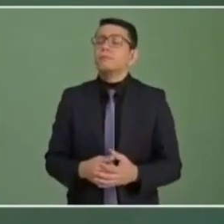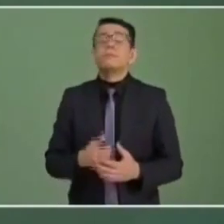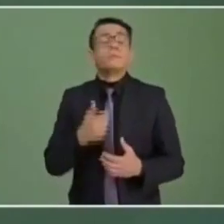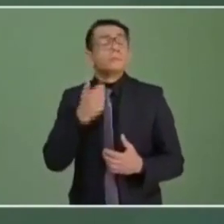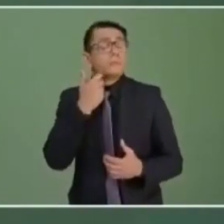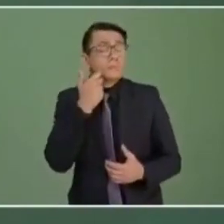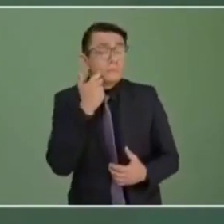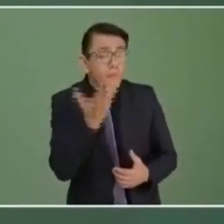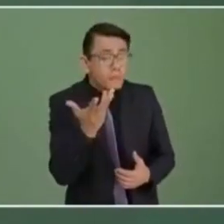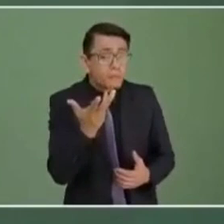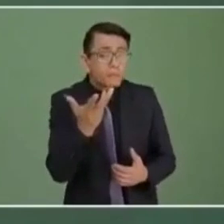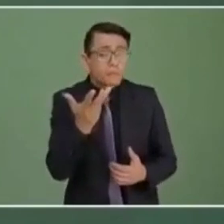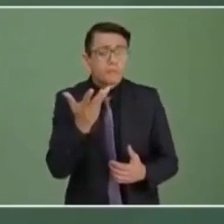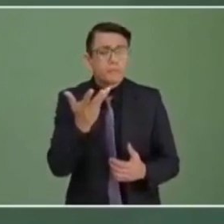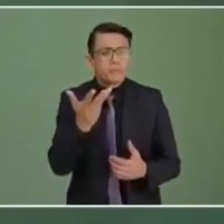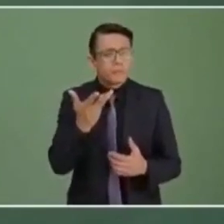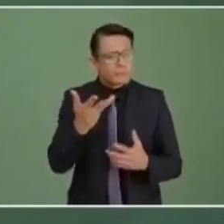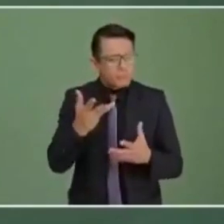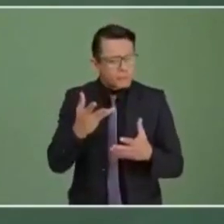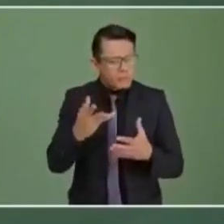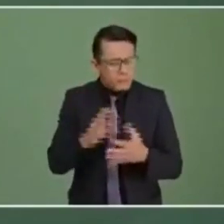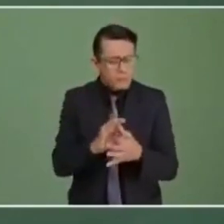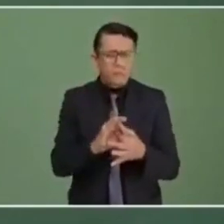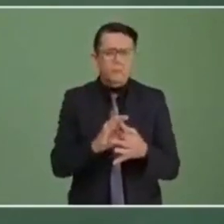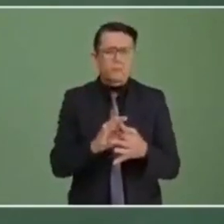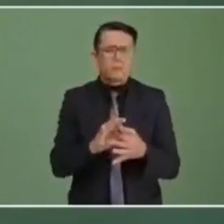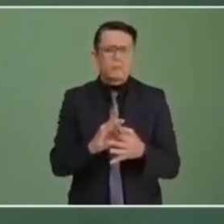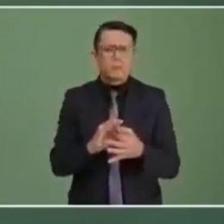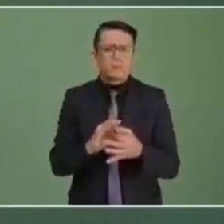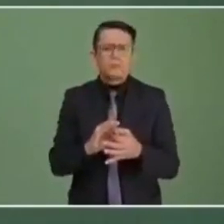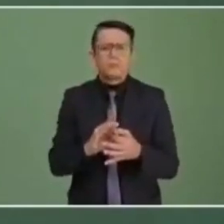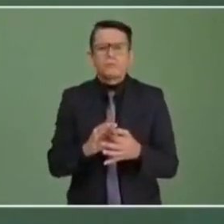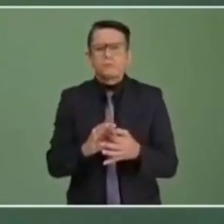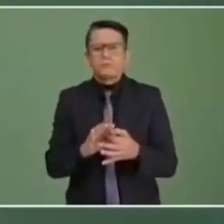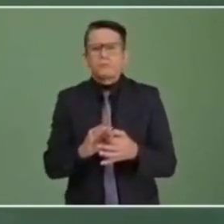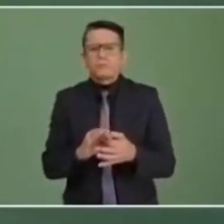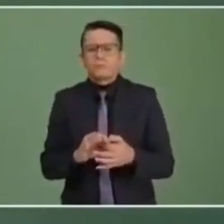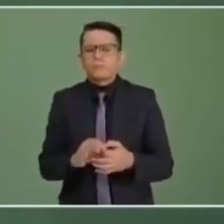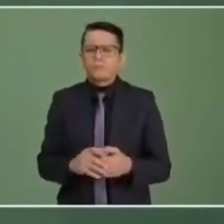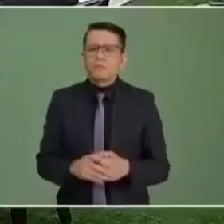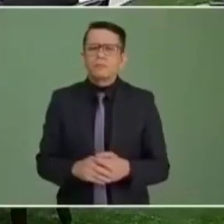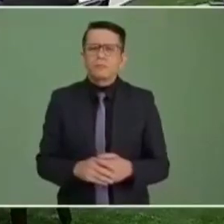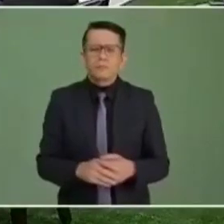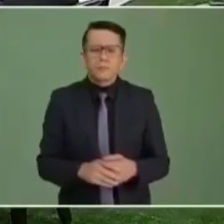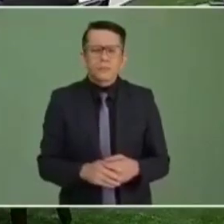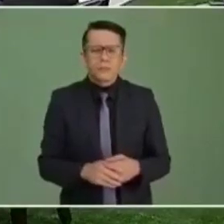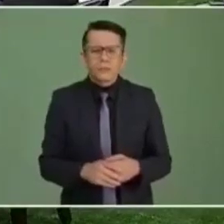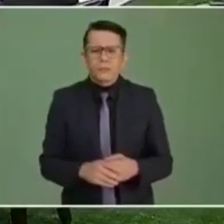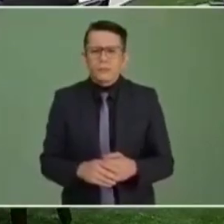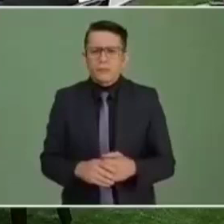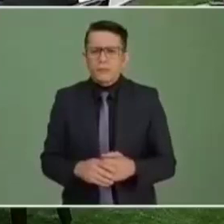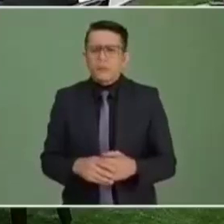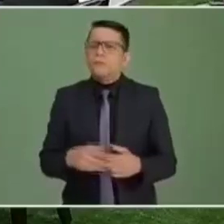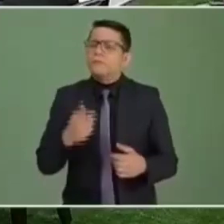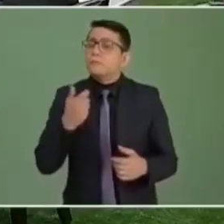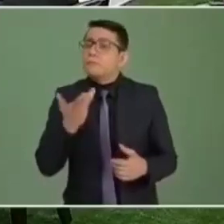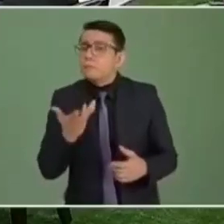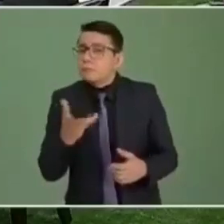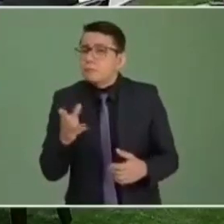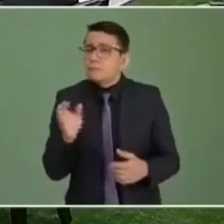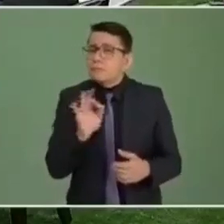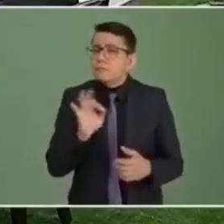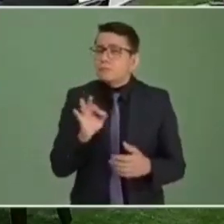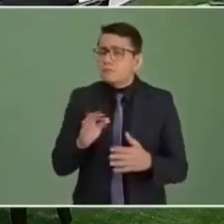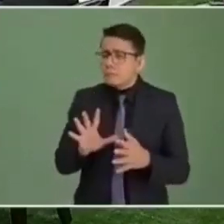Queremos enjuiciar a Fox por traidor a la democracia, porque después de